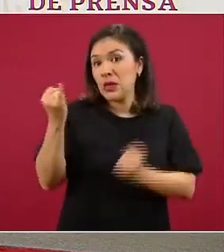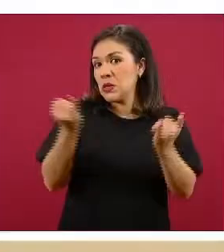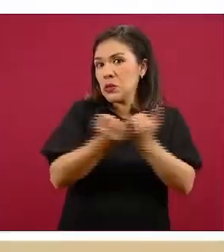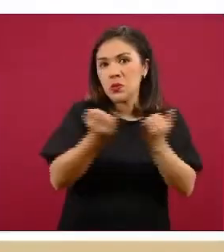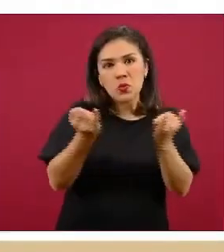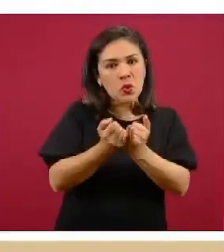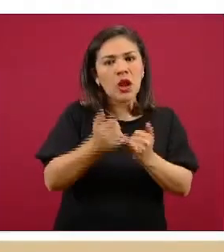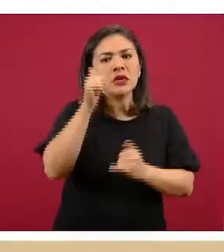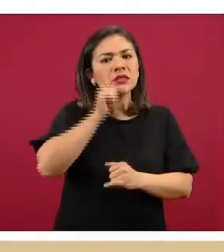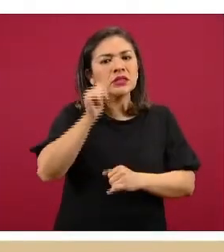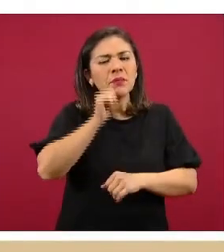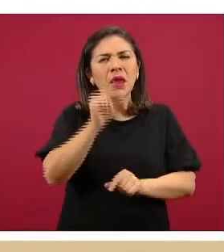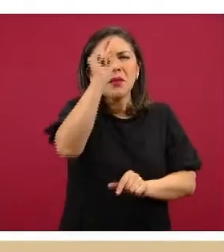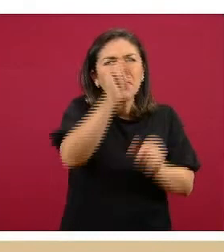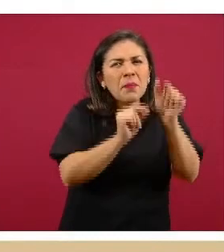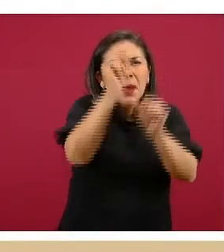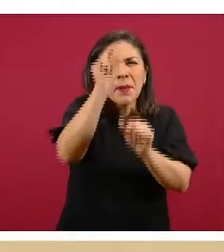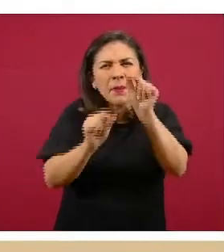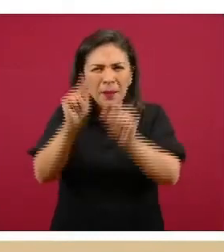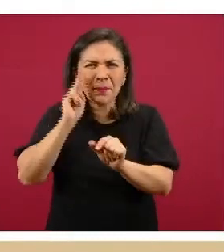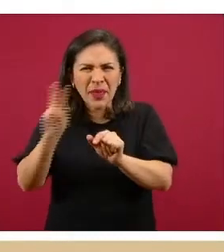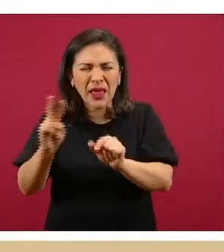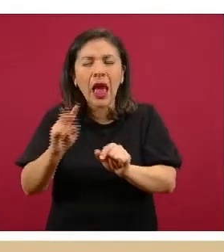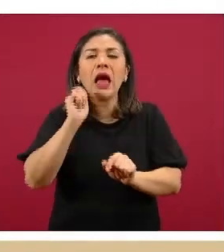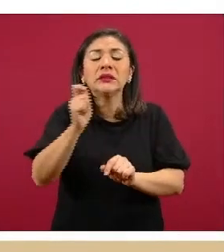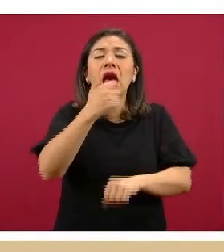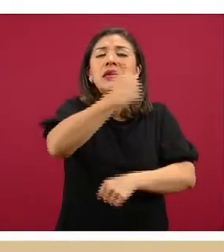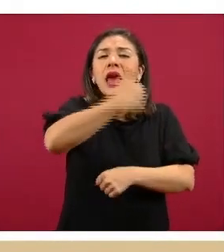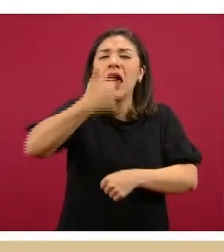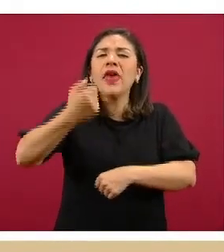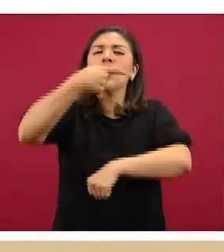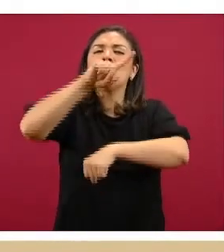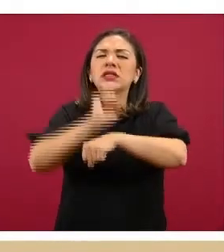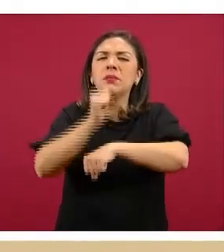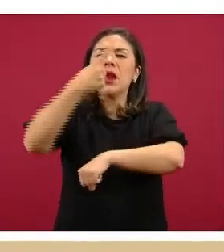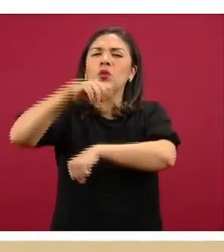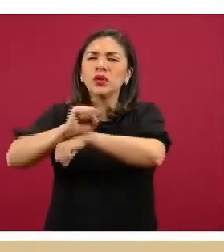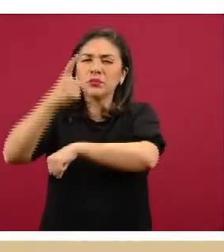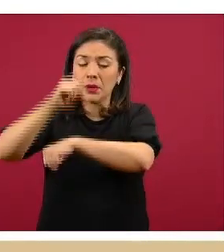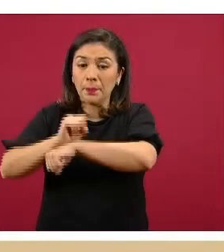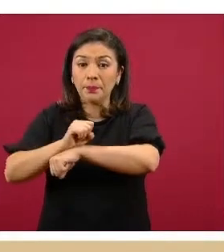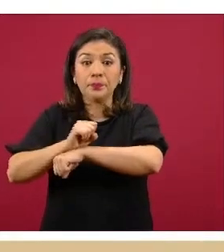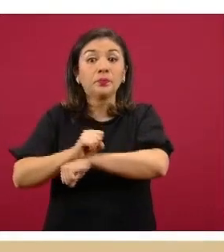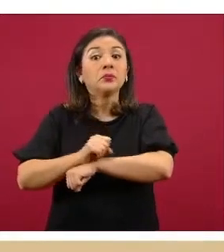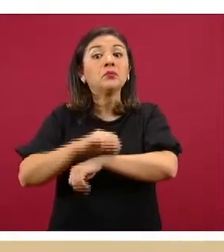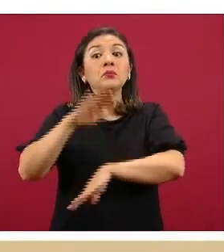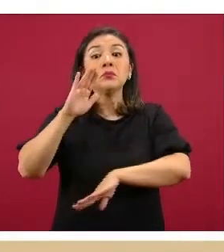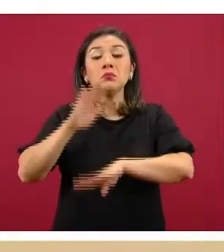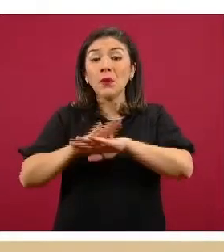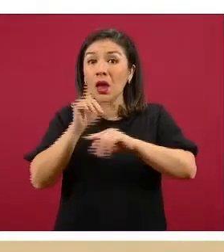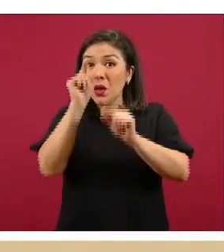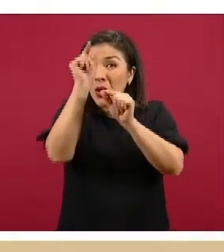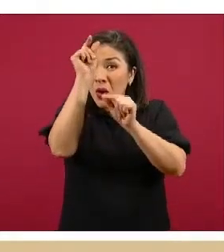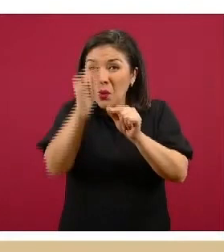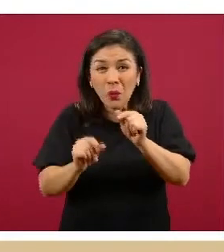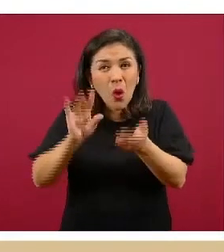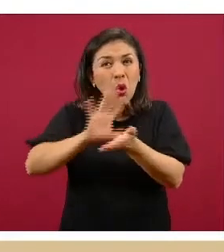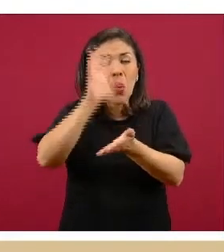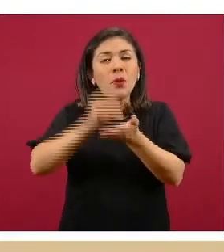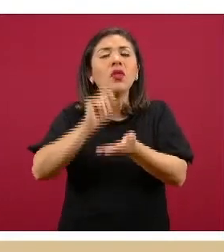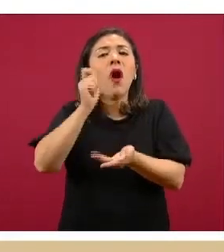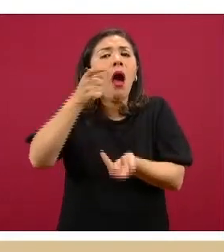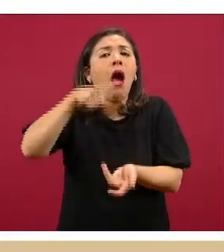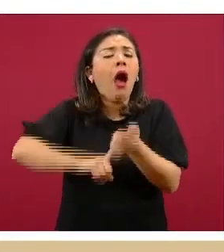igual en cada una de las barras es cada una de las semanas, y la altura total de la barra son todas las defunciones